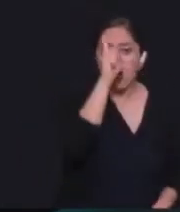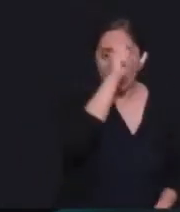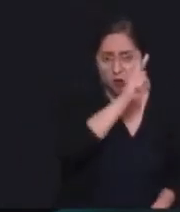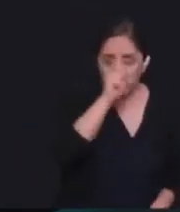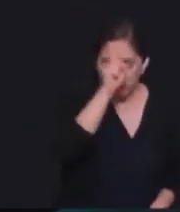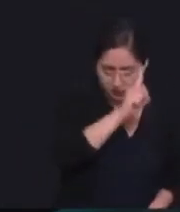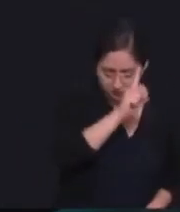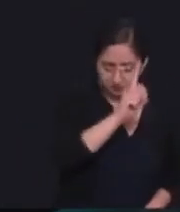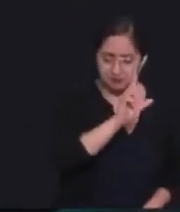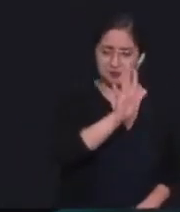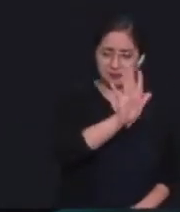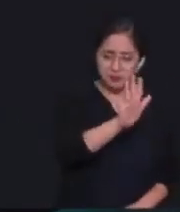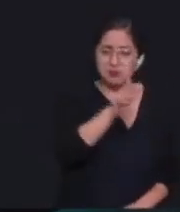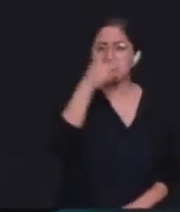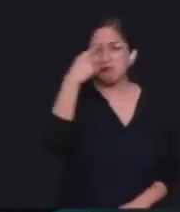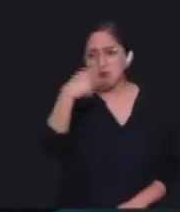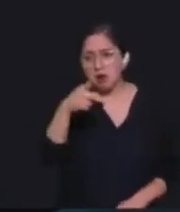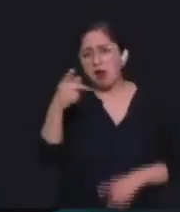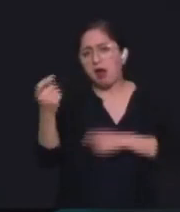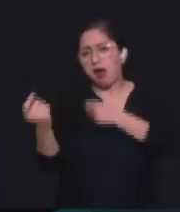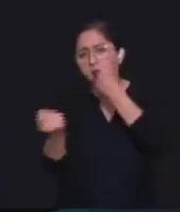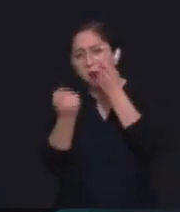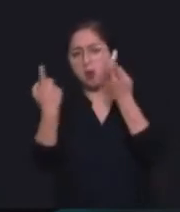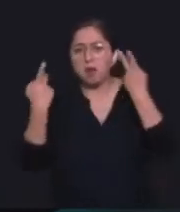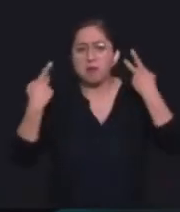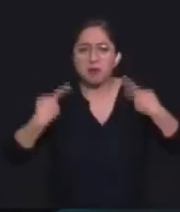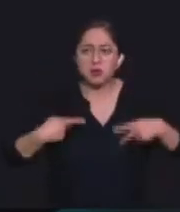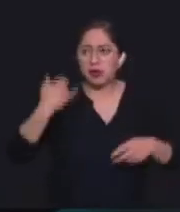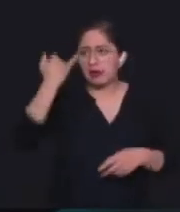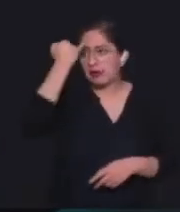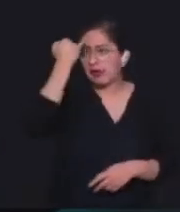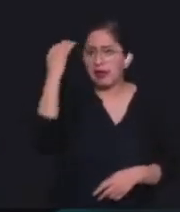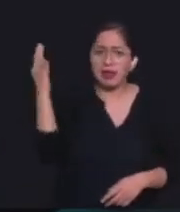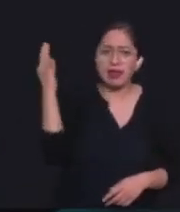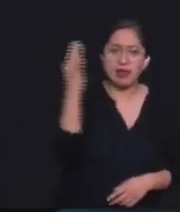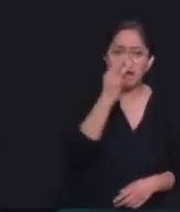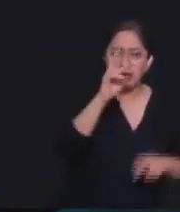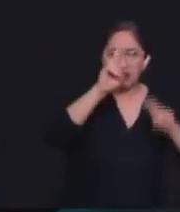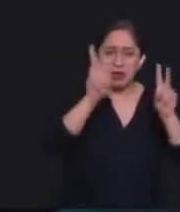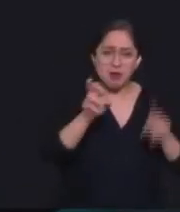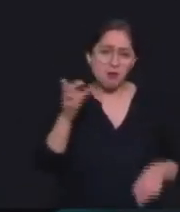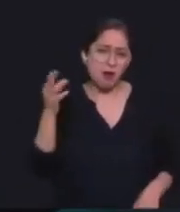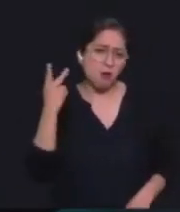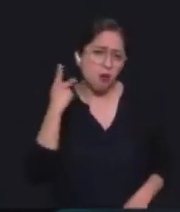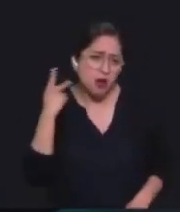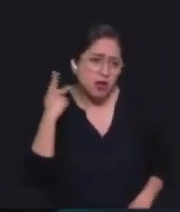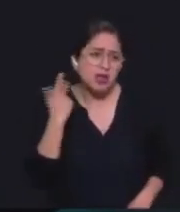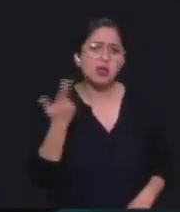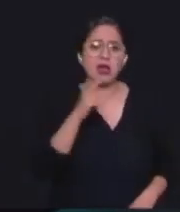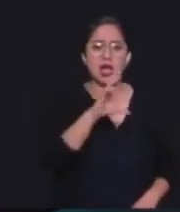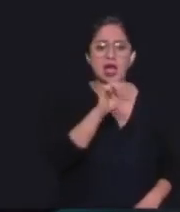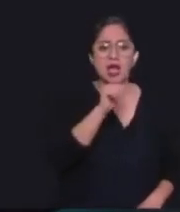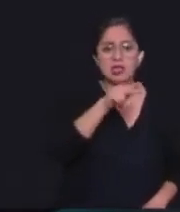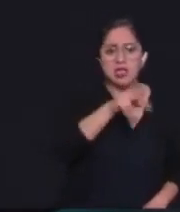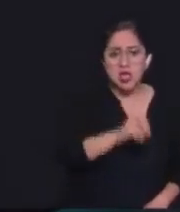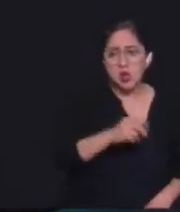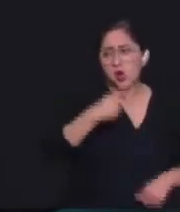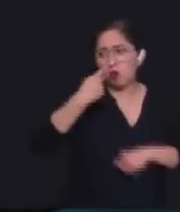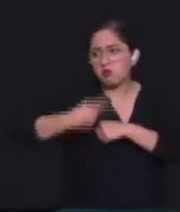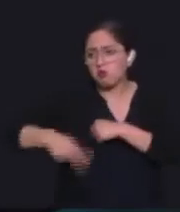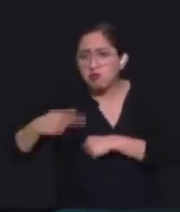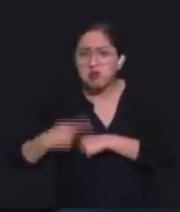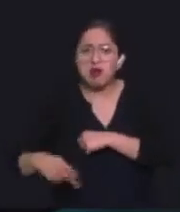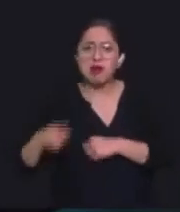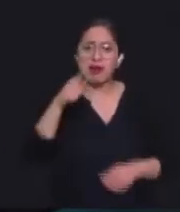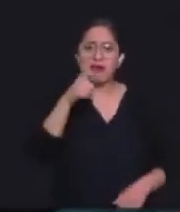como dices tú, hay orientación política y para decir que la vacuna de CanSino que se les dio no es buena, porque quieren hacer una hipérbola